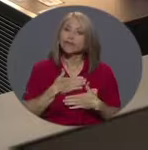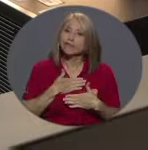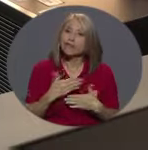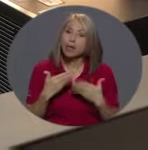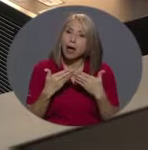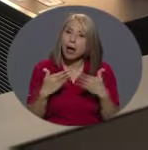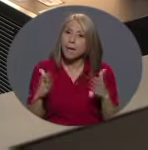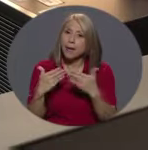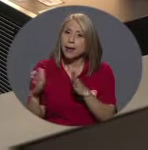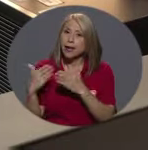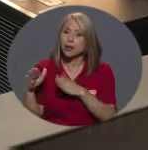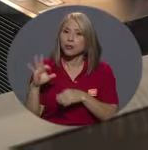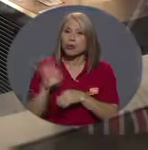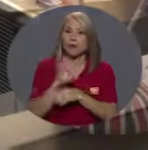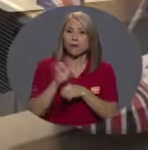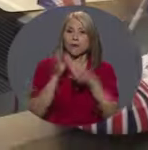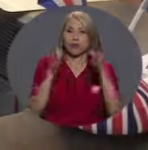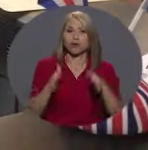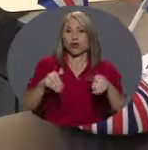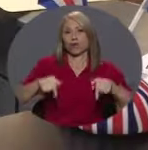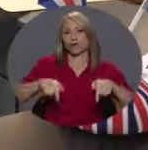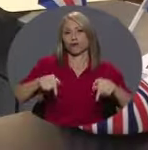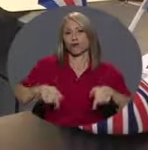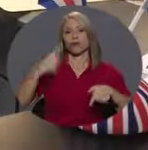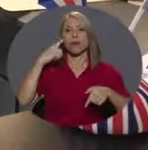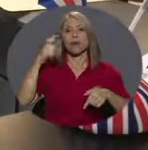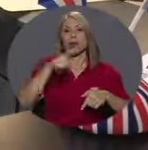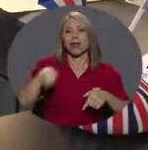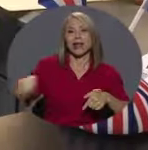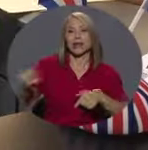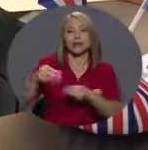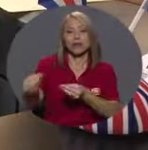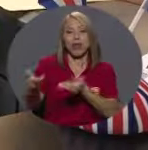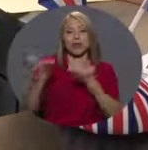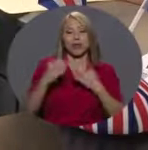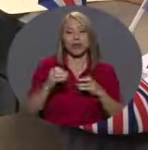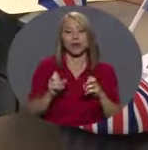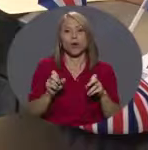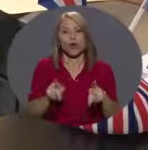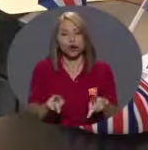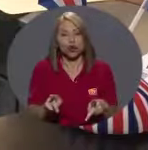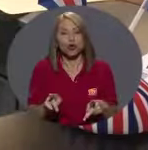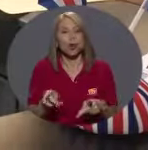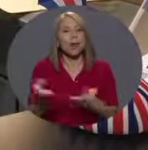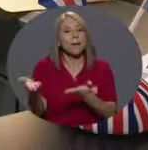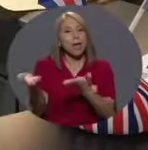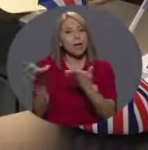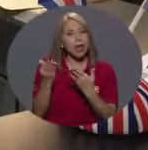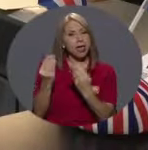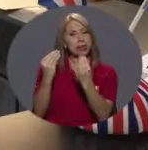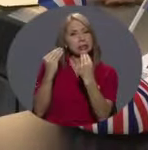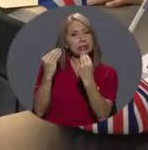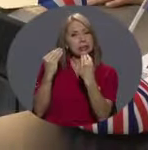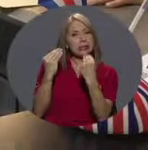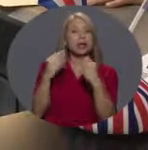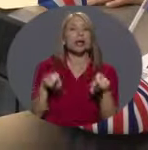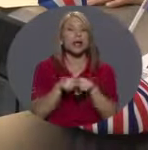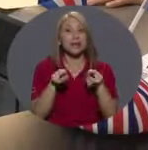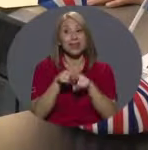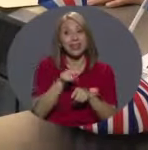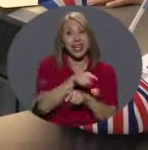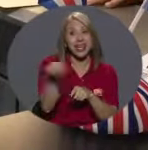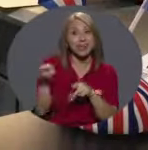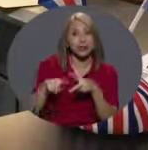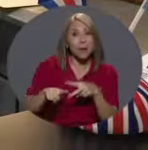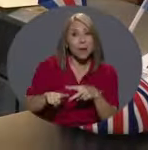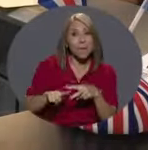He sentido una gran apertura de parte de los funcionarios de la escuela, ya que me han dado la oportunidad, me han dado la